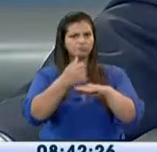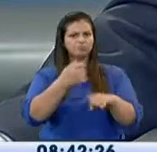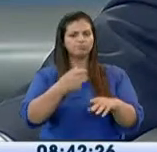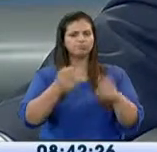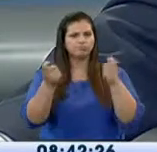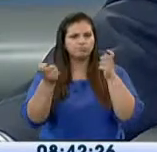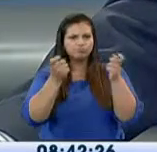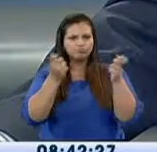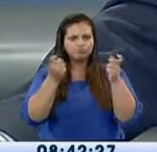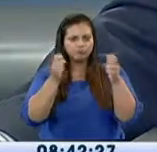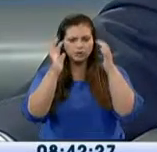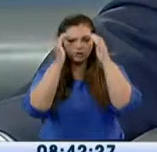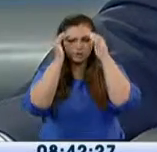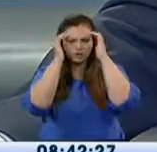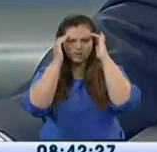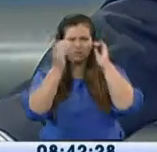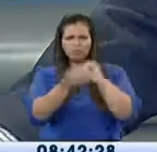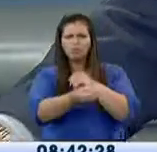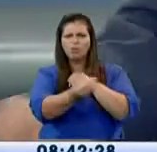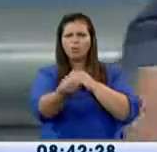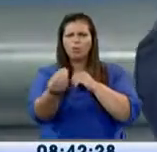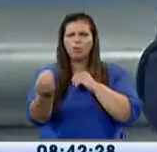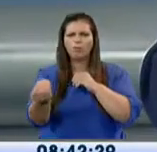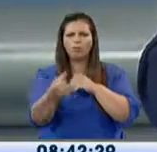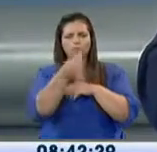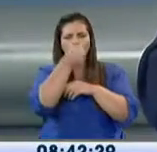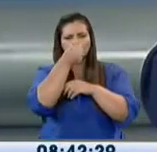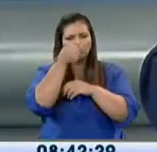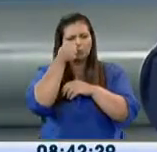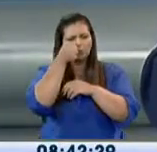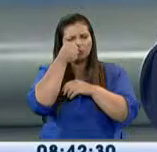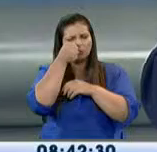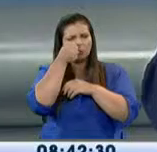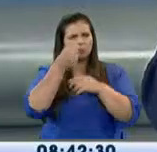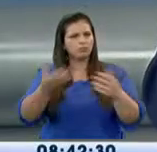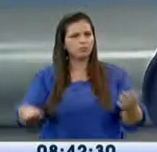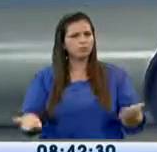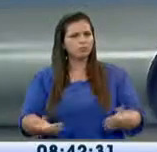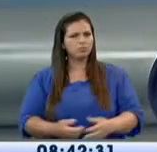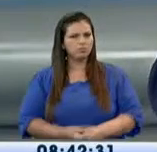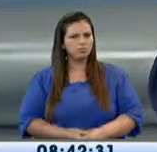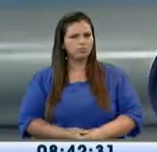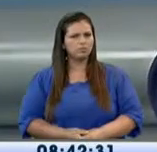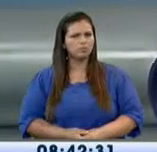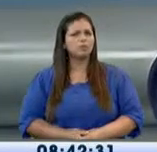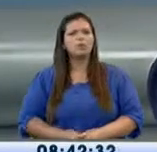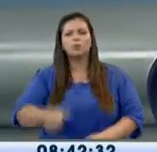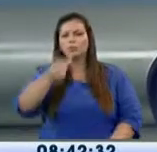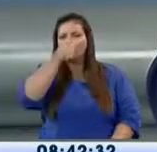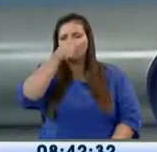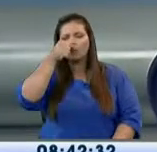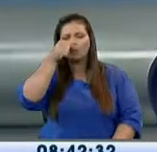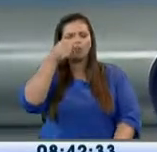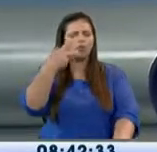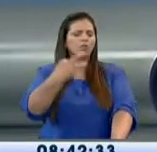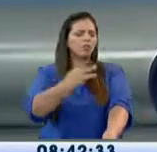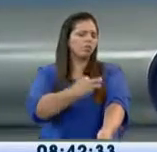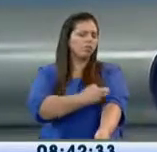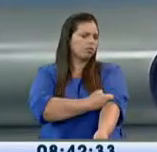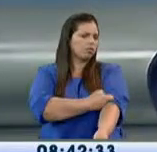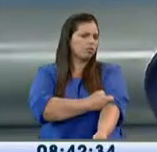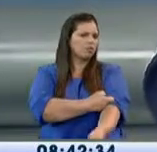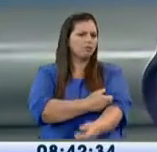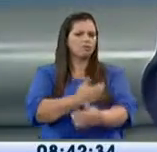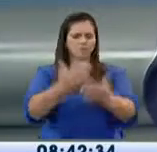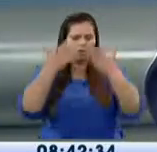control. Pero ¿conoce usted cuáles son los principales daños causados por la adicción a las drogas? Bueno, se lo